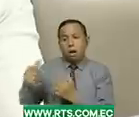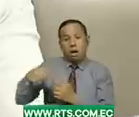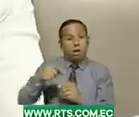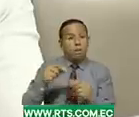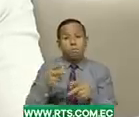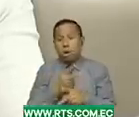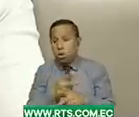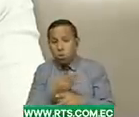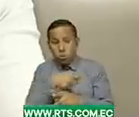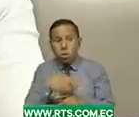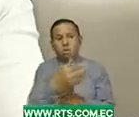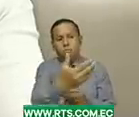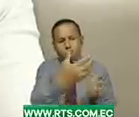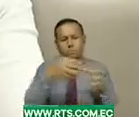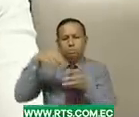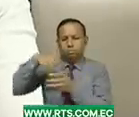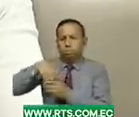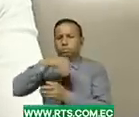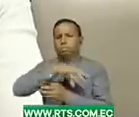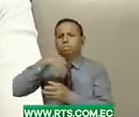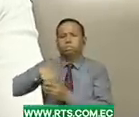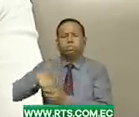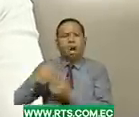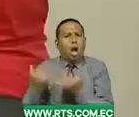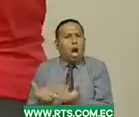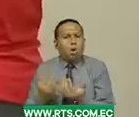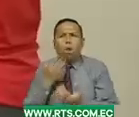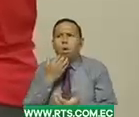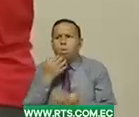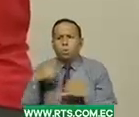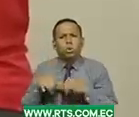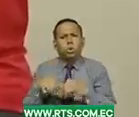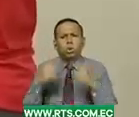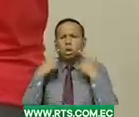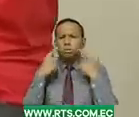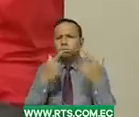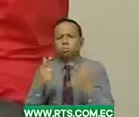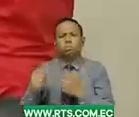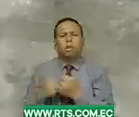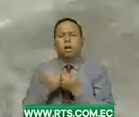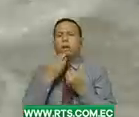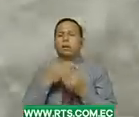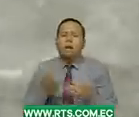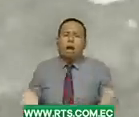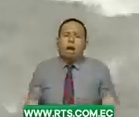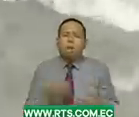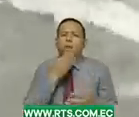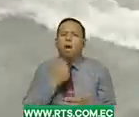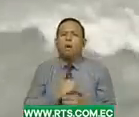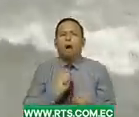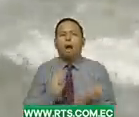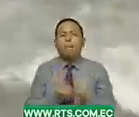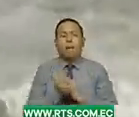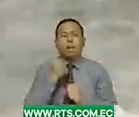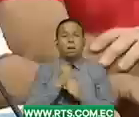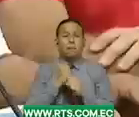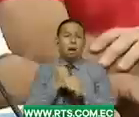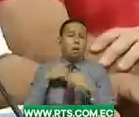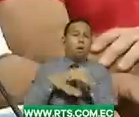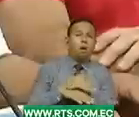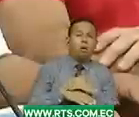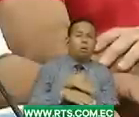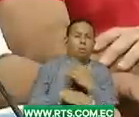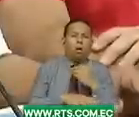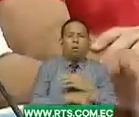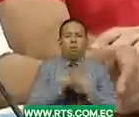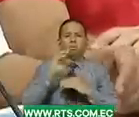hasta el momento no se nos ha presentado una sola necesidad. Instaron a optar por el teletrabajo en estas circunstancias. Parte del